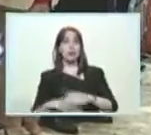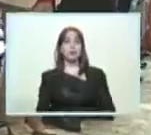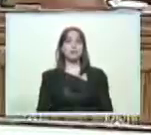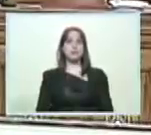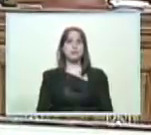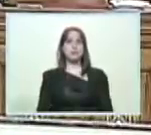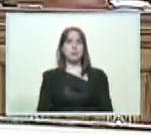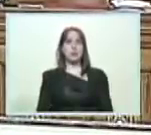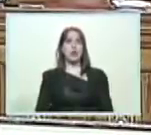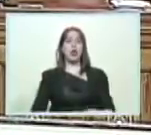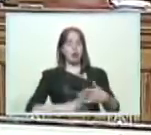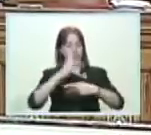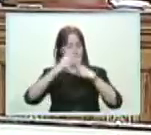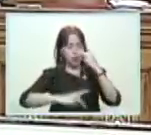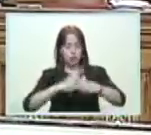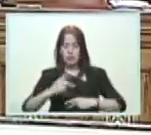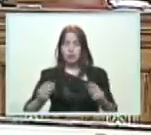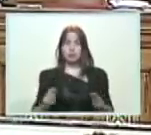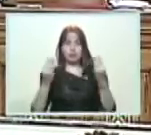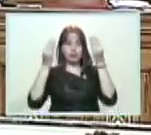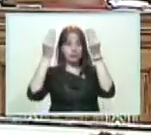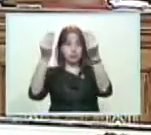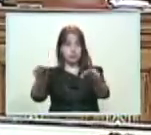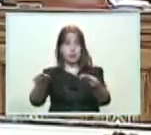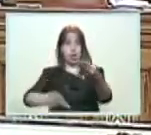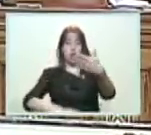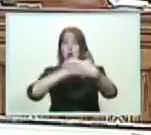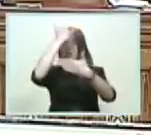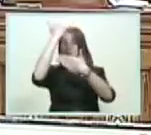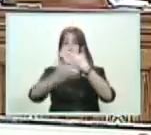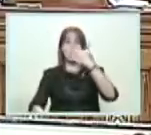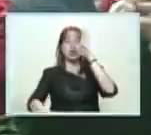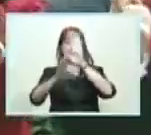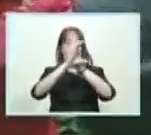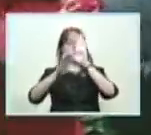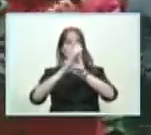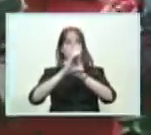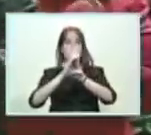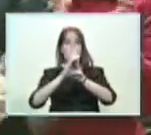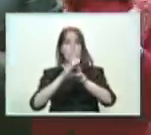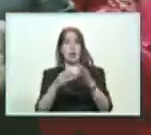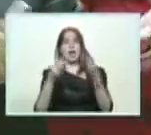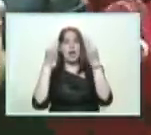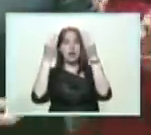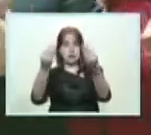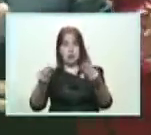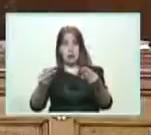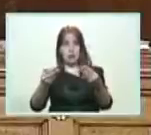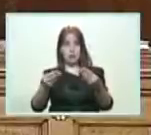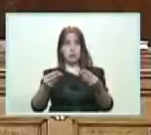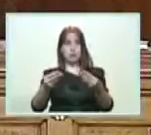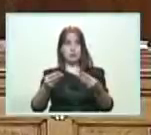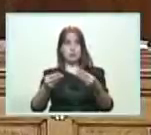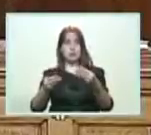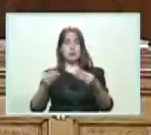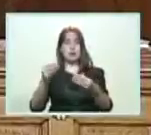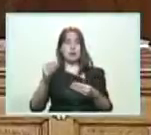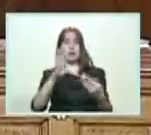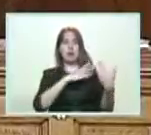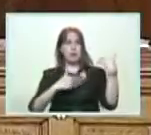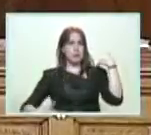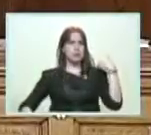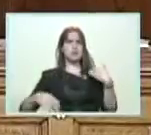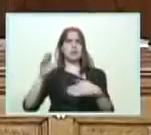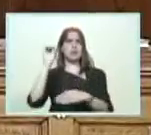1999. Así que procedo a entregar el proyecto constitucional que entrego en las manos de la constituyente para que